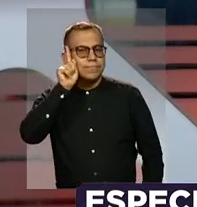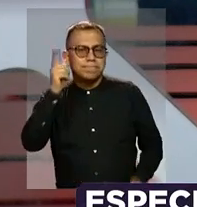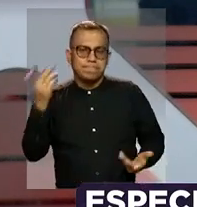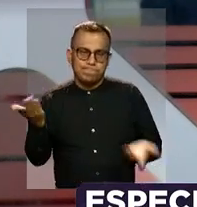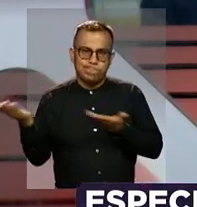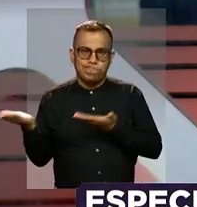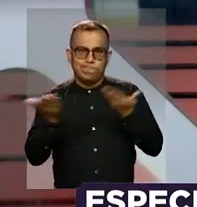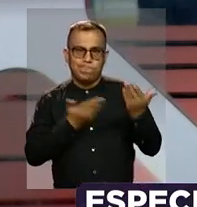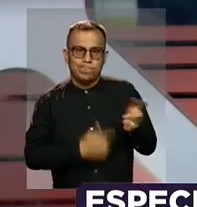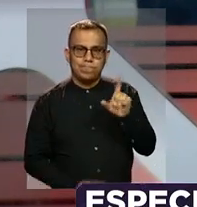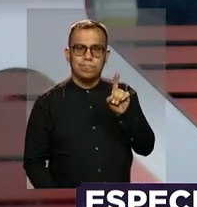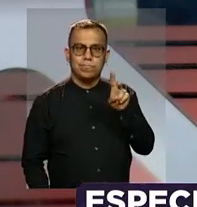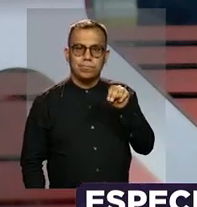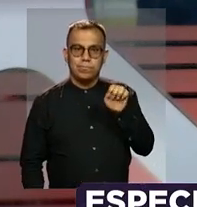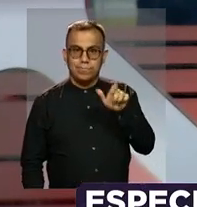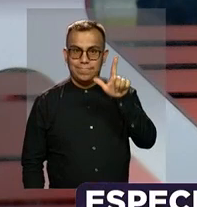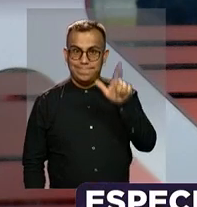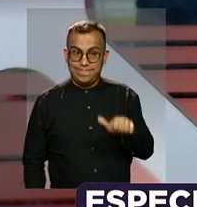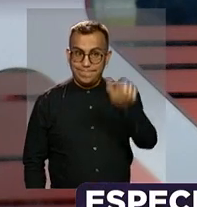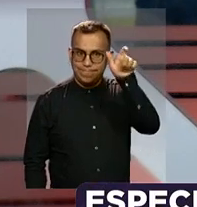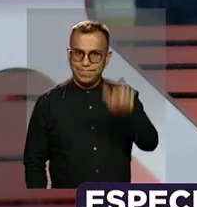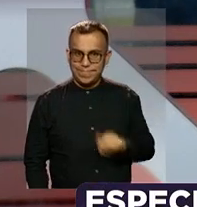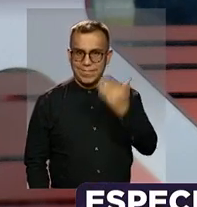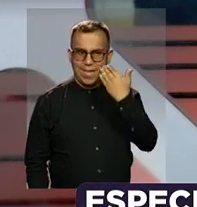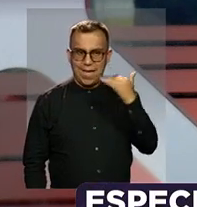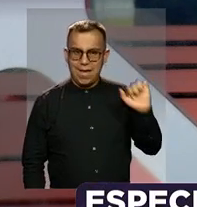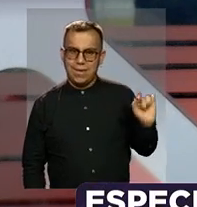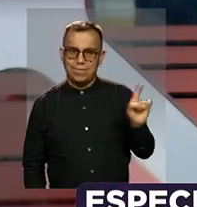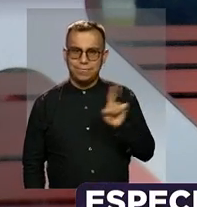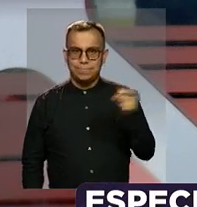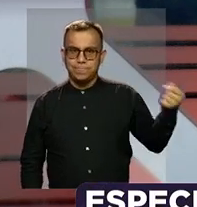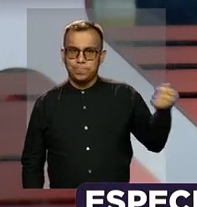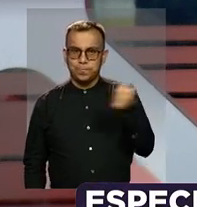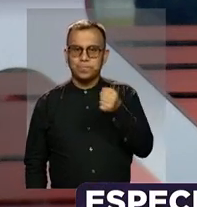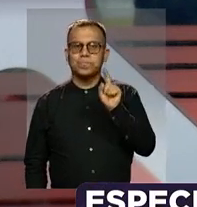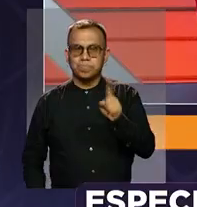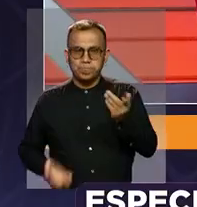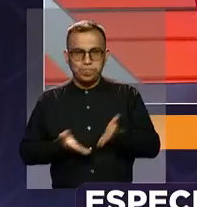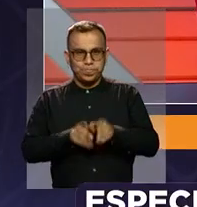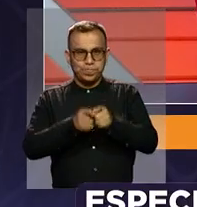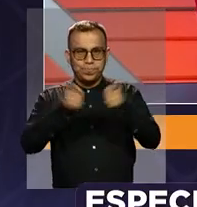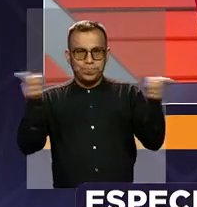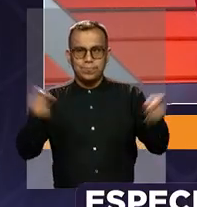Daniela Doncel está con los ciudadanos en este sitio de la ciudad. Daniela, adelante.